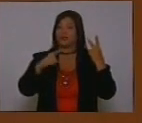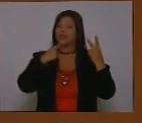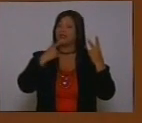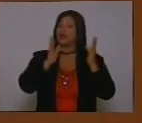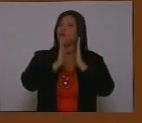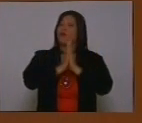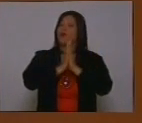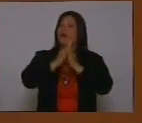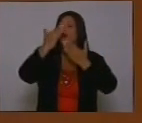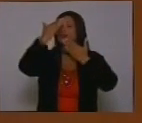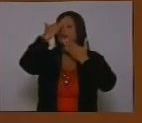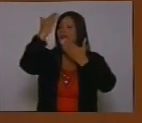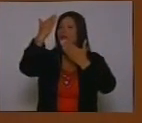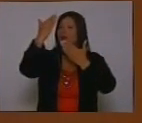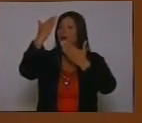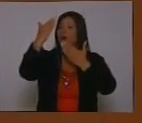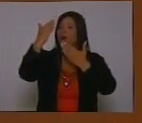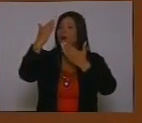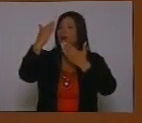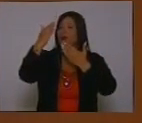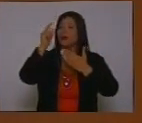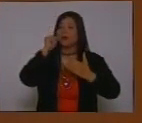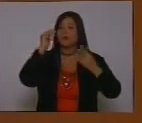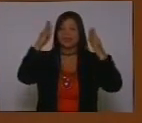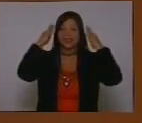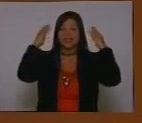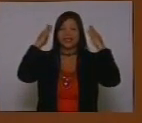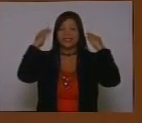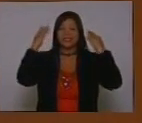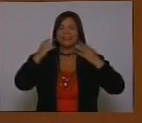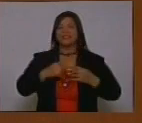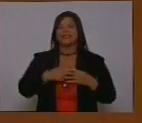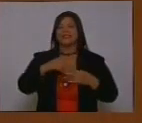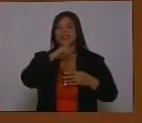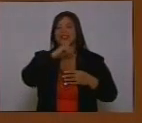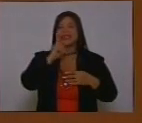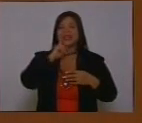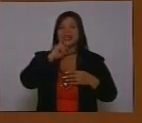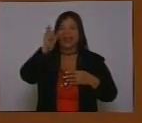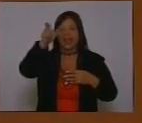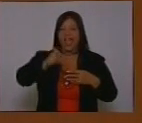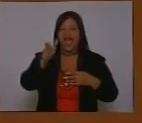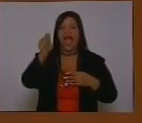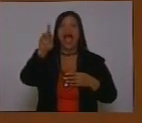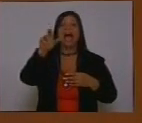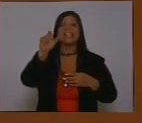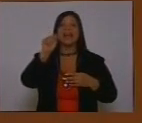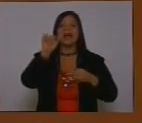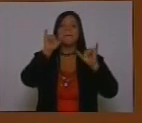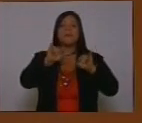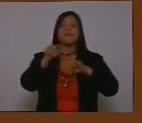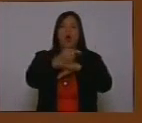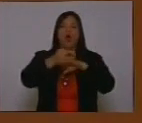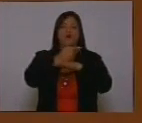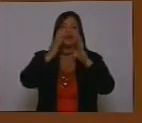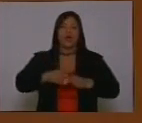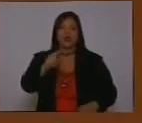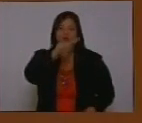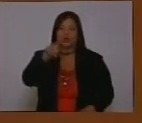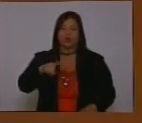también le mandan el saludo al comandante Arias Cárdenas, que continuará siendo gobernador.